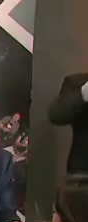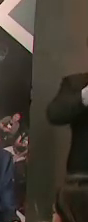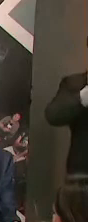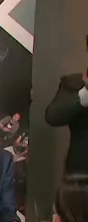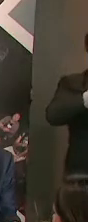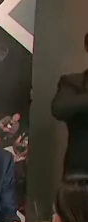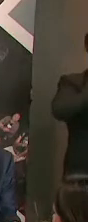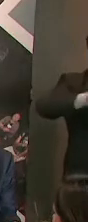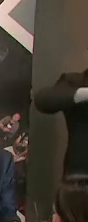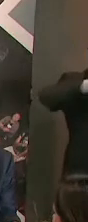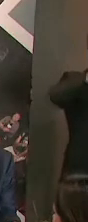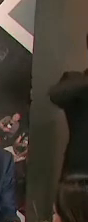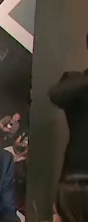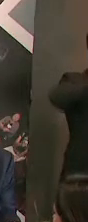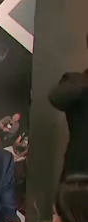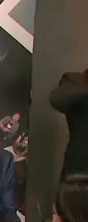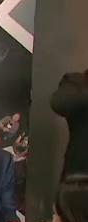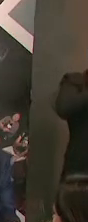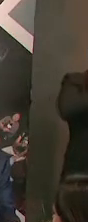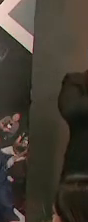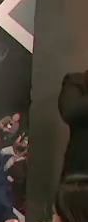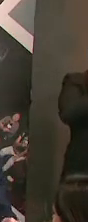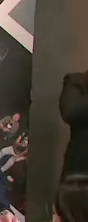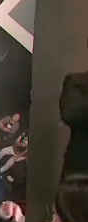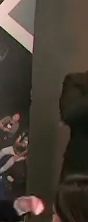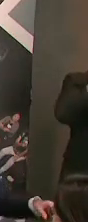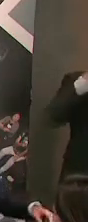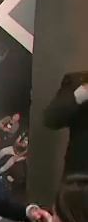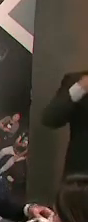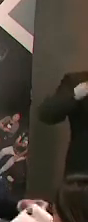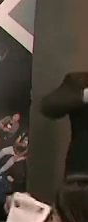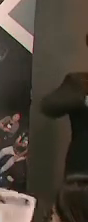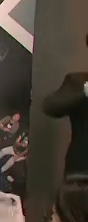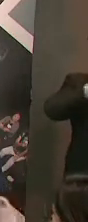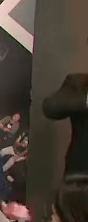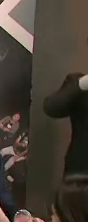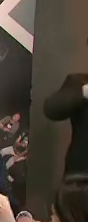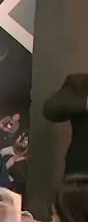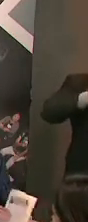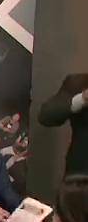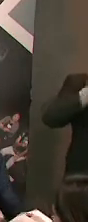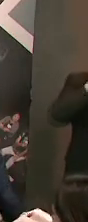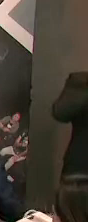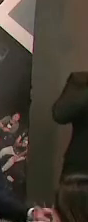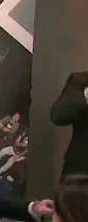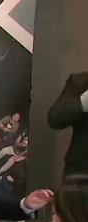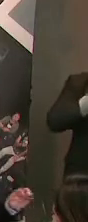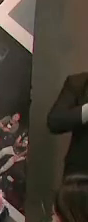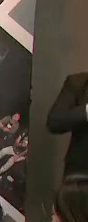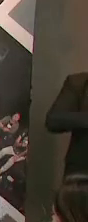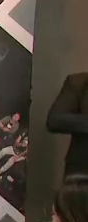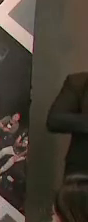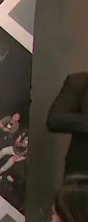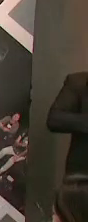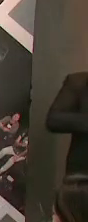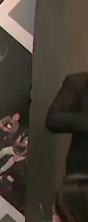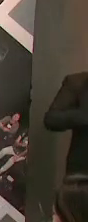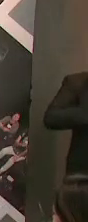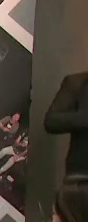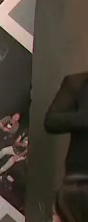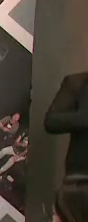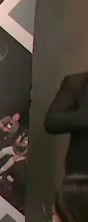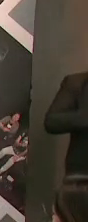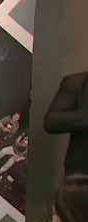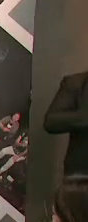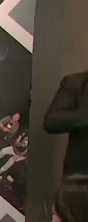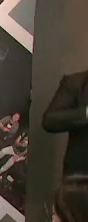más personas participan en ellas. Es por ello indispensable además reconocer la pluralidad que existe en nuestras sociedades y la pluralidad que existe